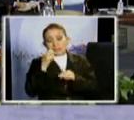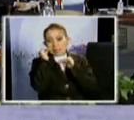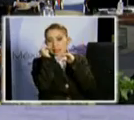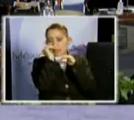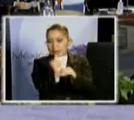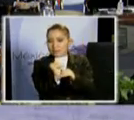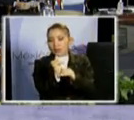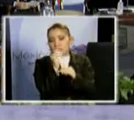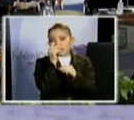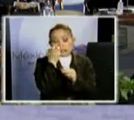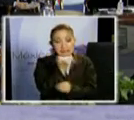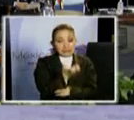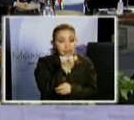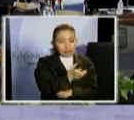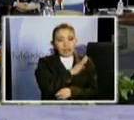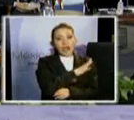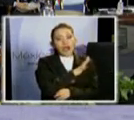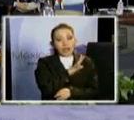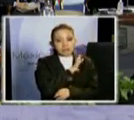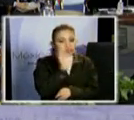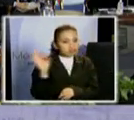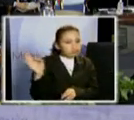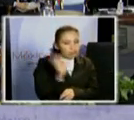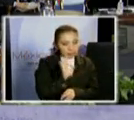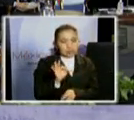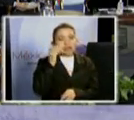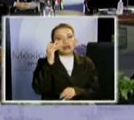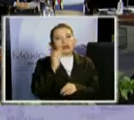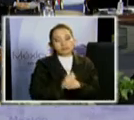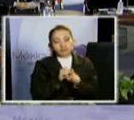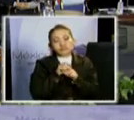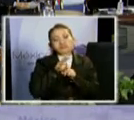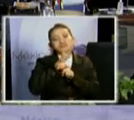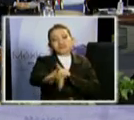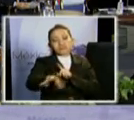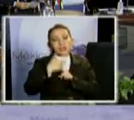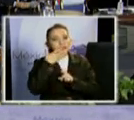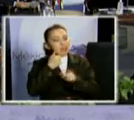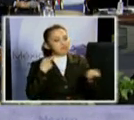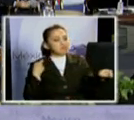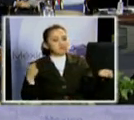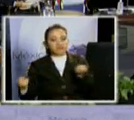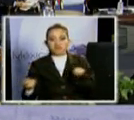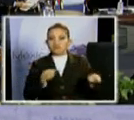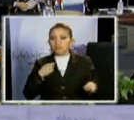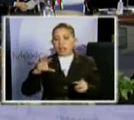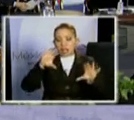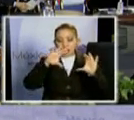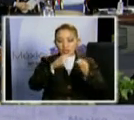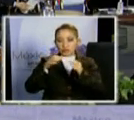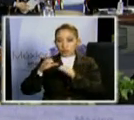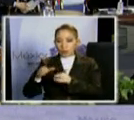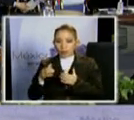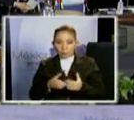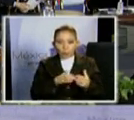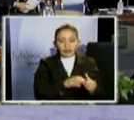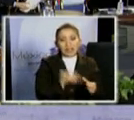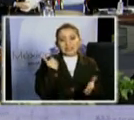a partir del cual habrá probablemente impactos climáticos incontrolables en las comunidades